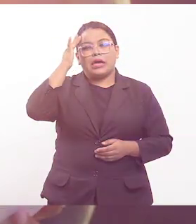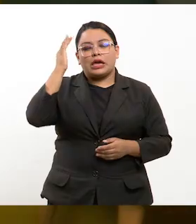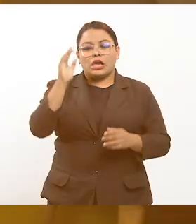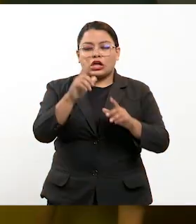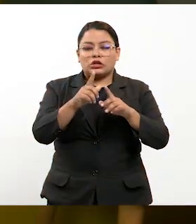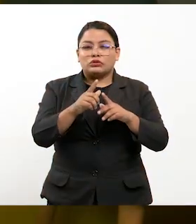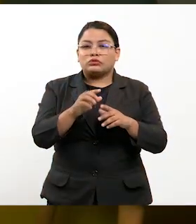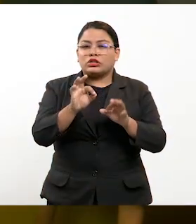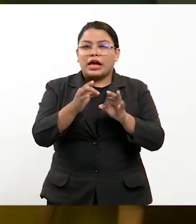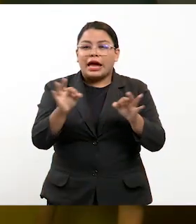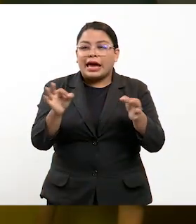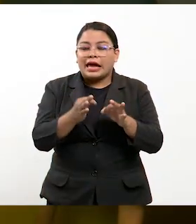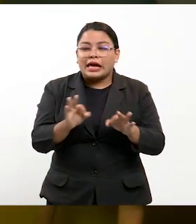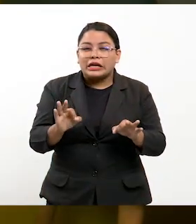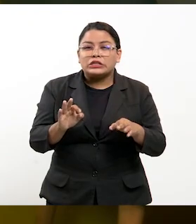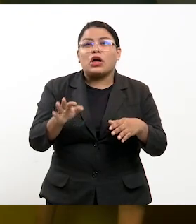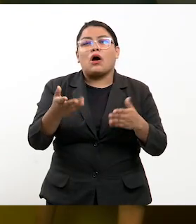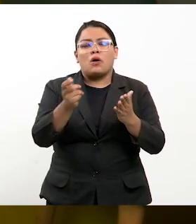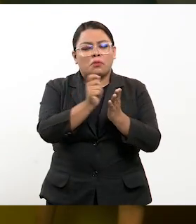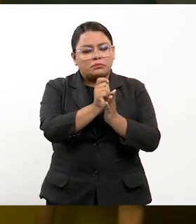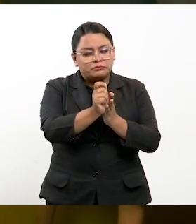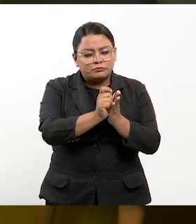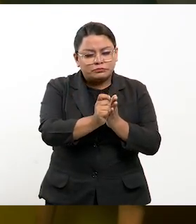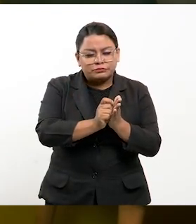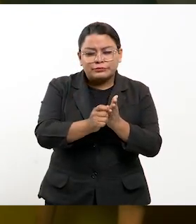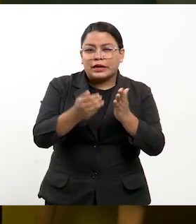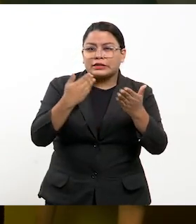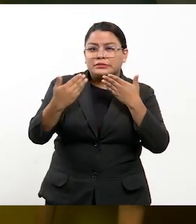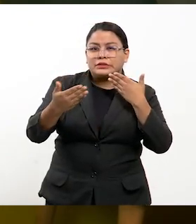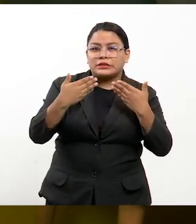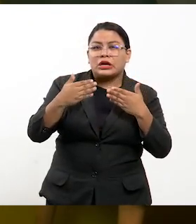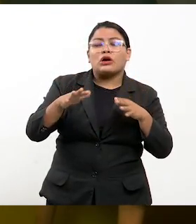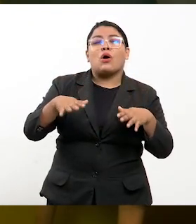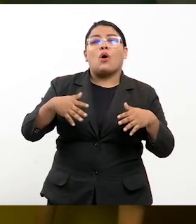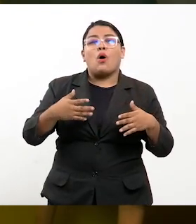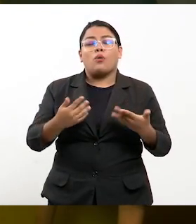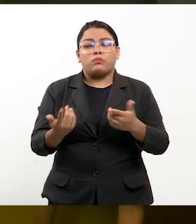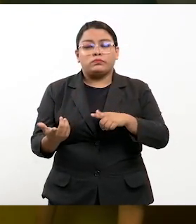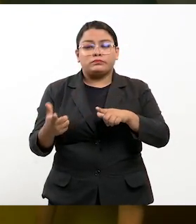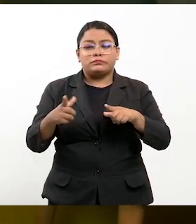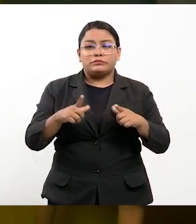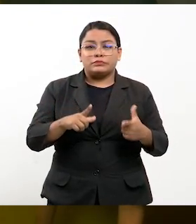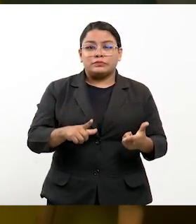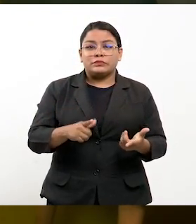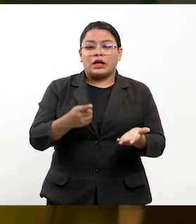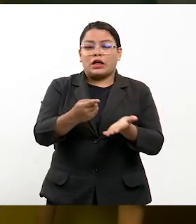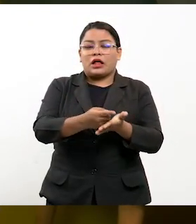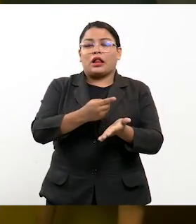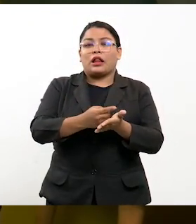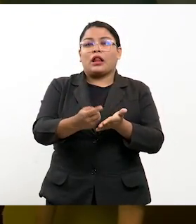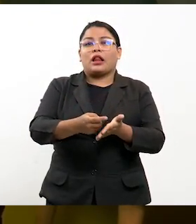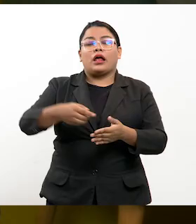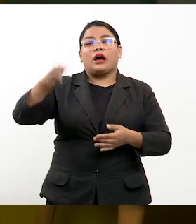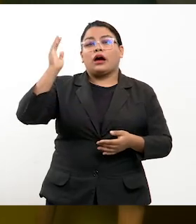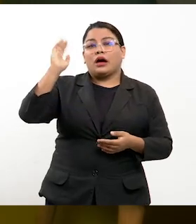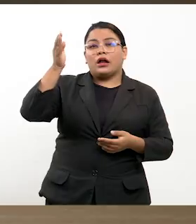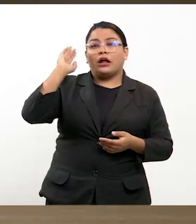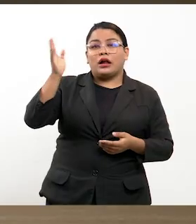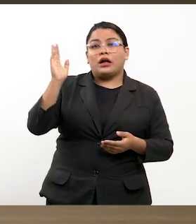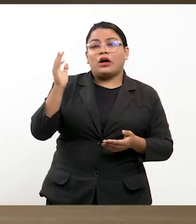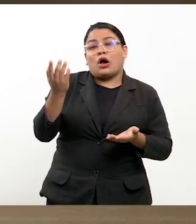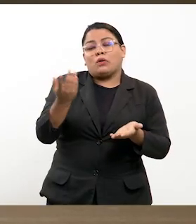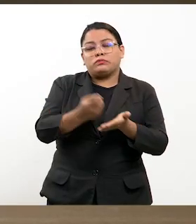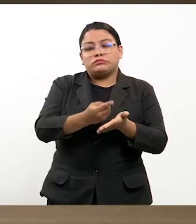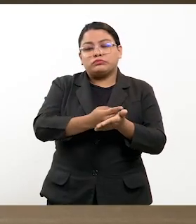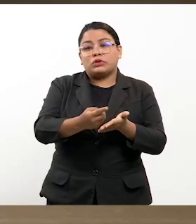textual, cómo escribir un texto argumentativo, cómo prepararse para un discurso oral, como es el caso de los debates